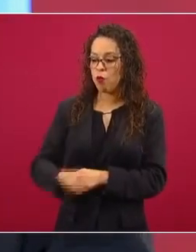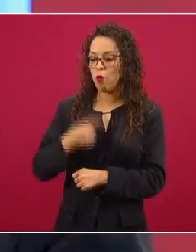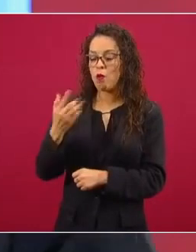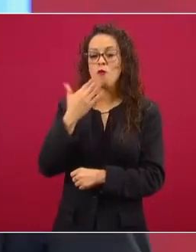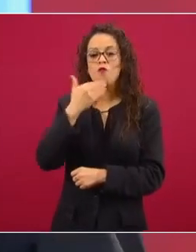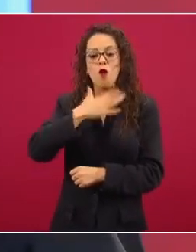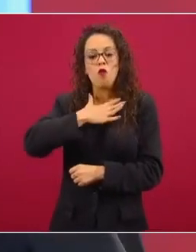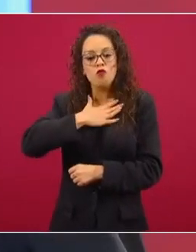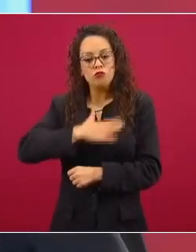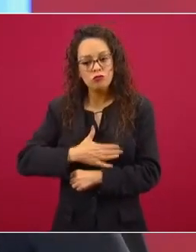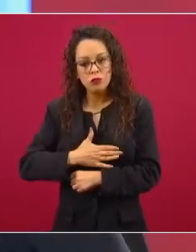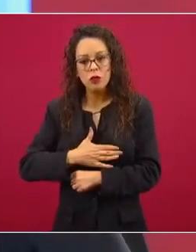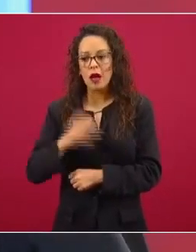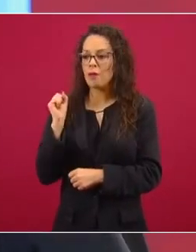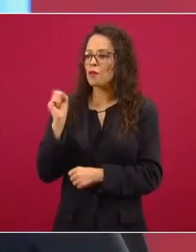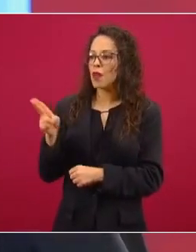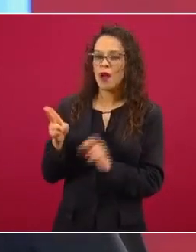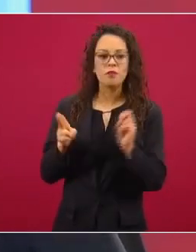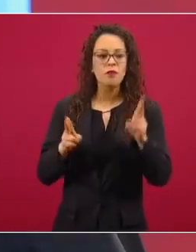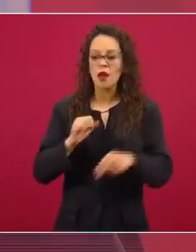injusticias, de privilegios.